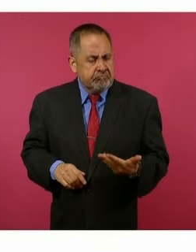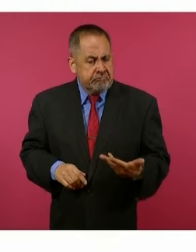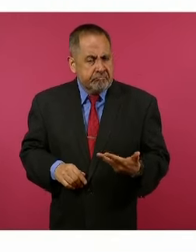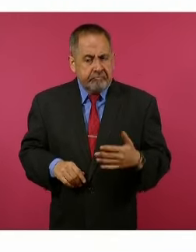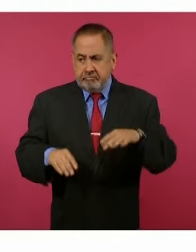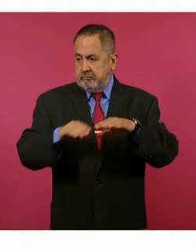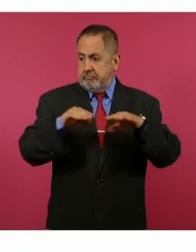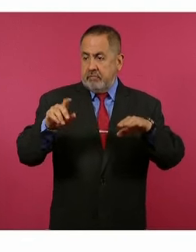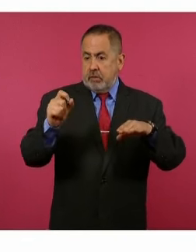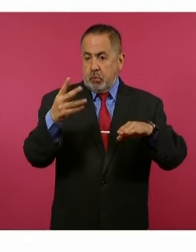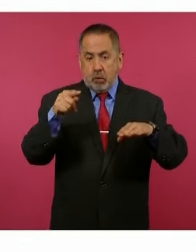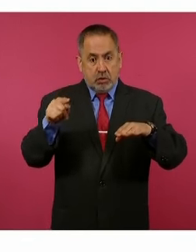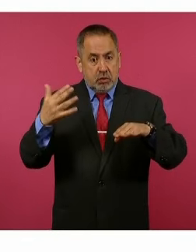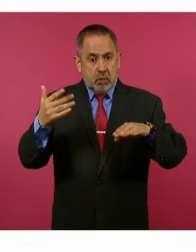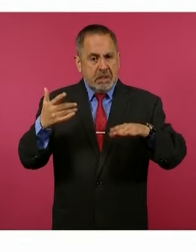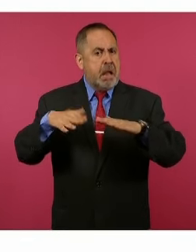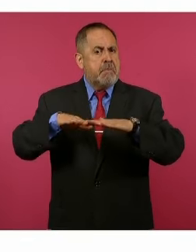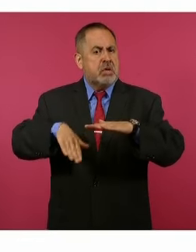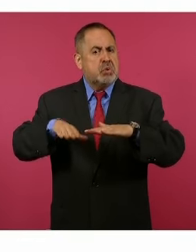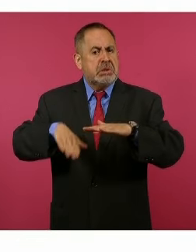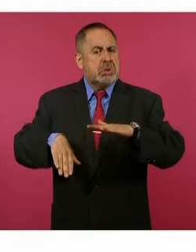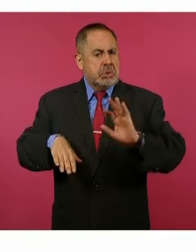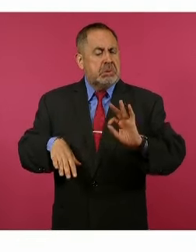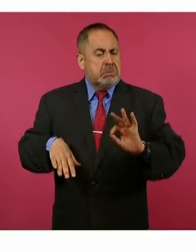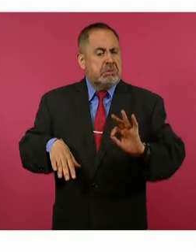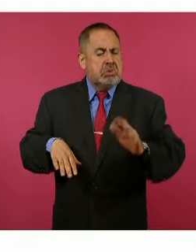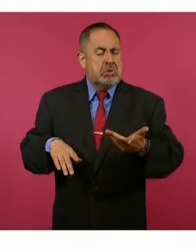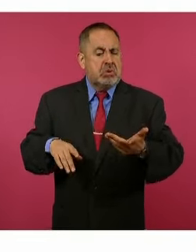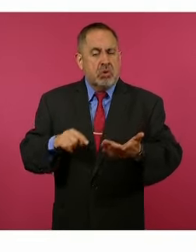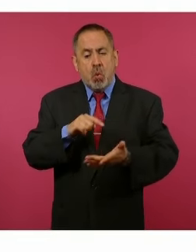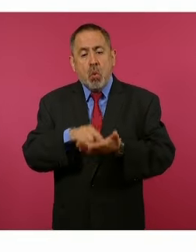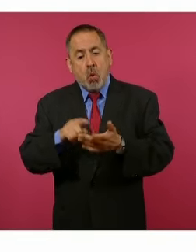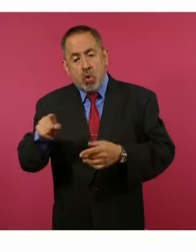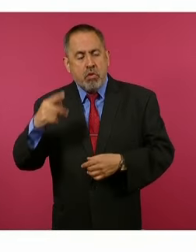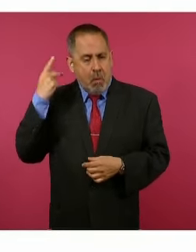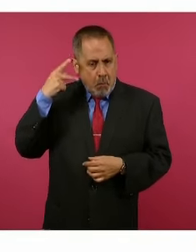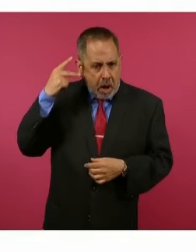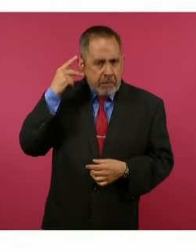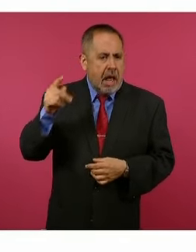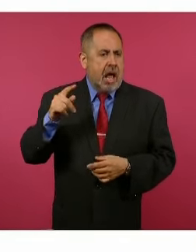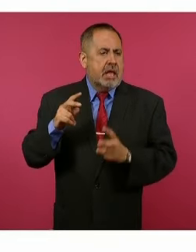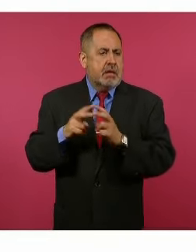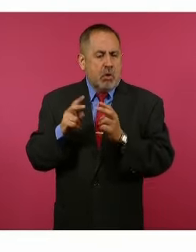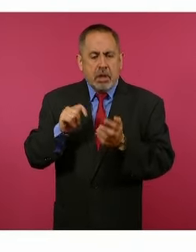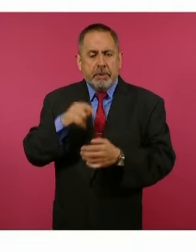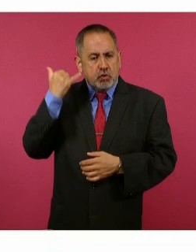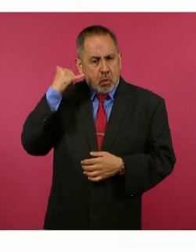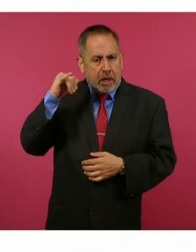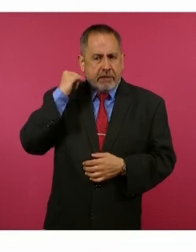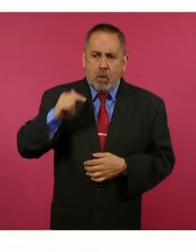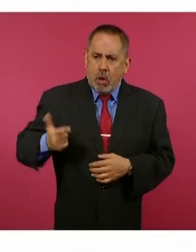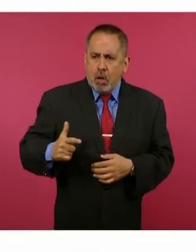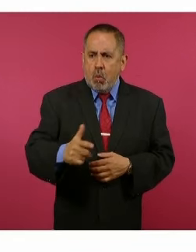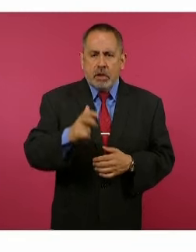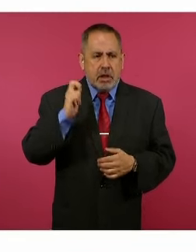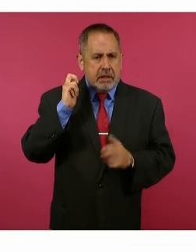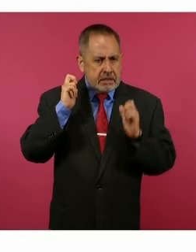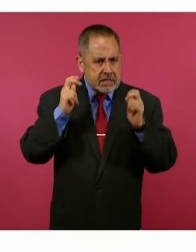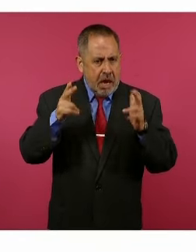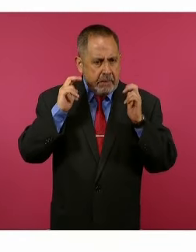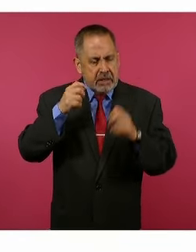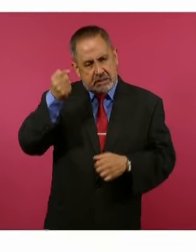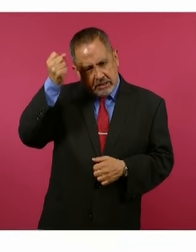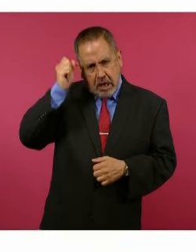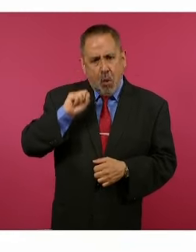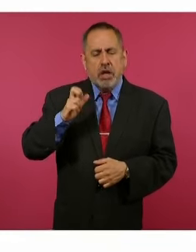por debajo de los 2450 por litro tenemos encontramos en Puebla Tamaulipas Yucatán Guanajuato Chiapas Sinaloa